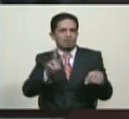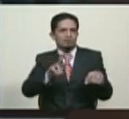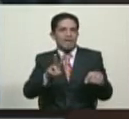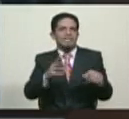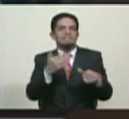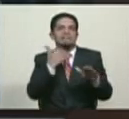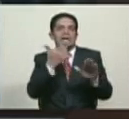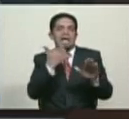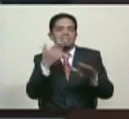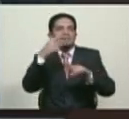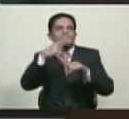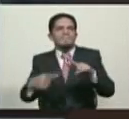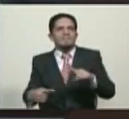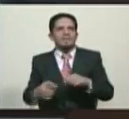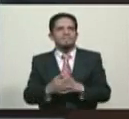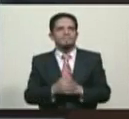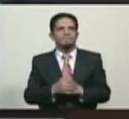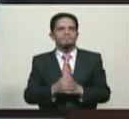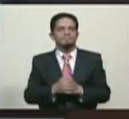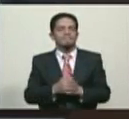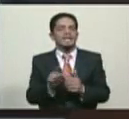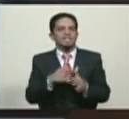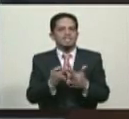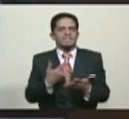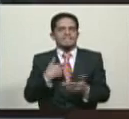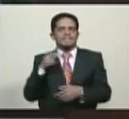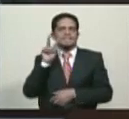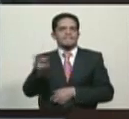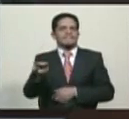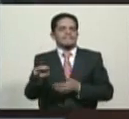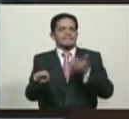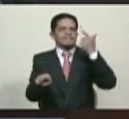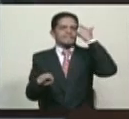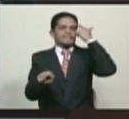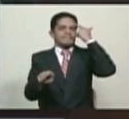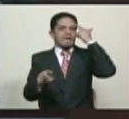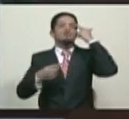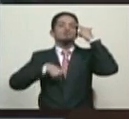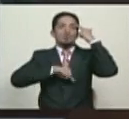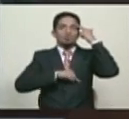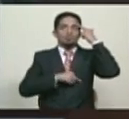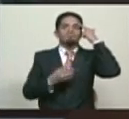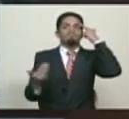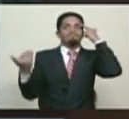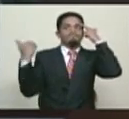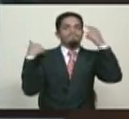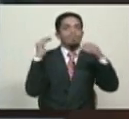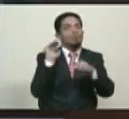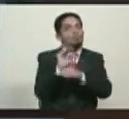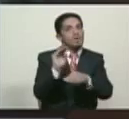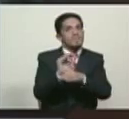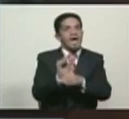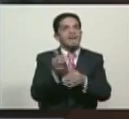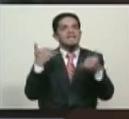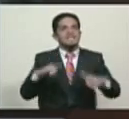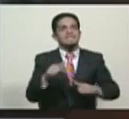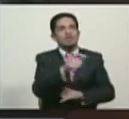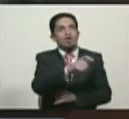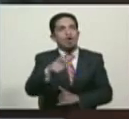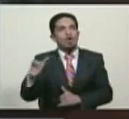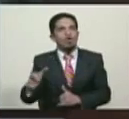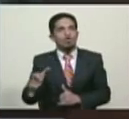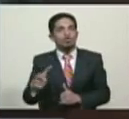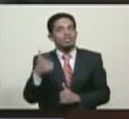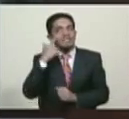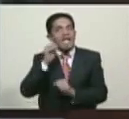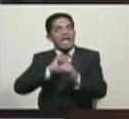pensarlo, se nos viene a nuestra conciencia la responsabilidad que tenemos de cuidar a nuestros hijos e hijas para que no sean